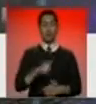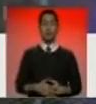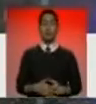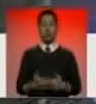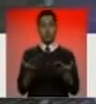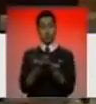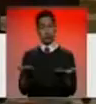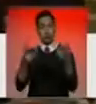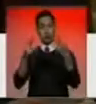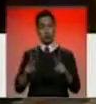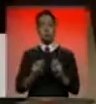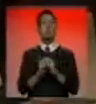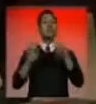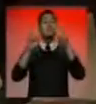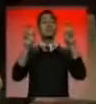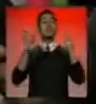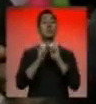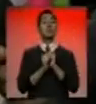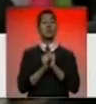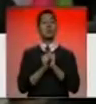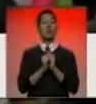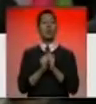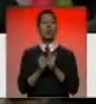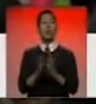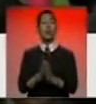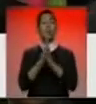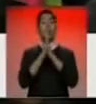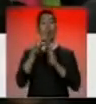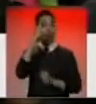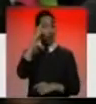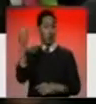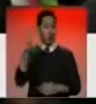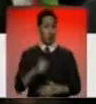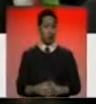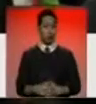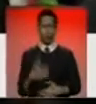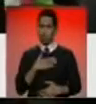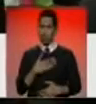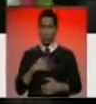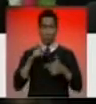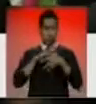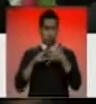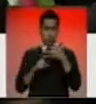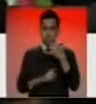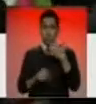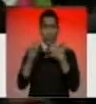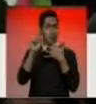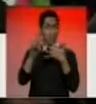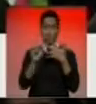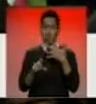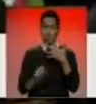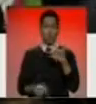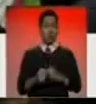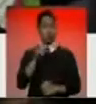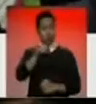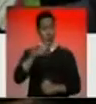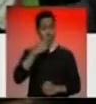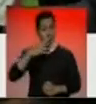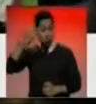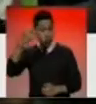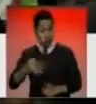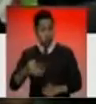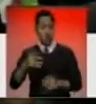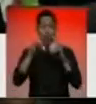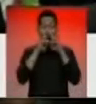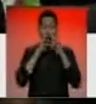se refirió a la petición que le hizo a Guillermo Lasso. Yo le hice una lista de preguntas. Declare bajo juramento si se